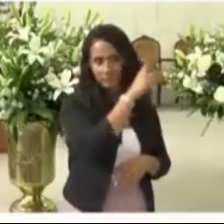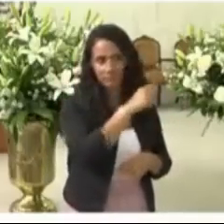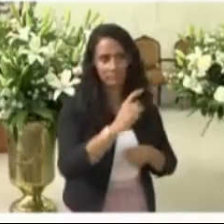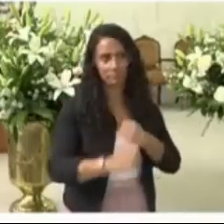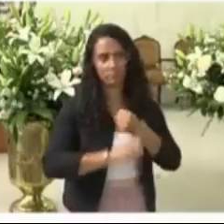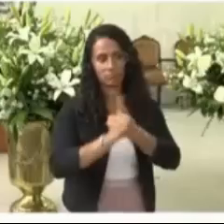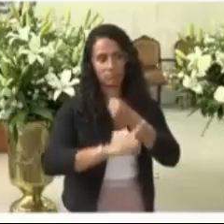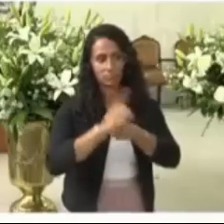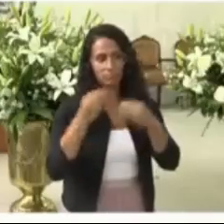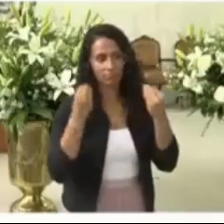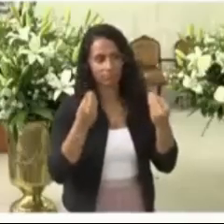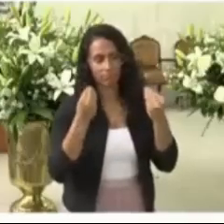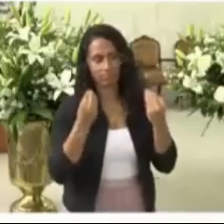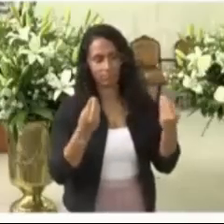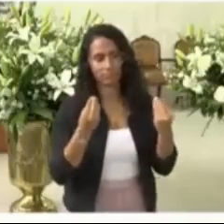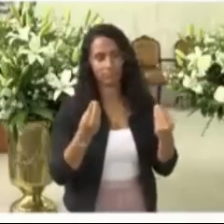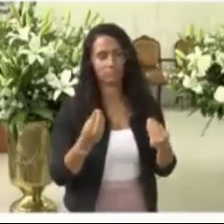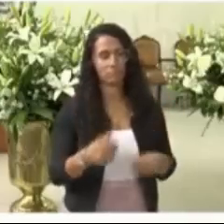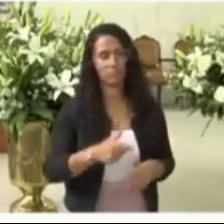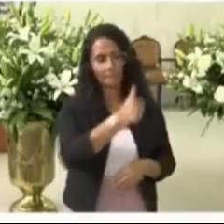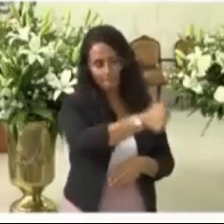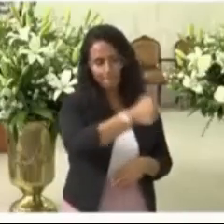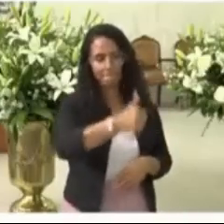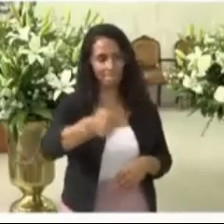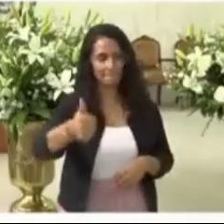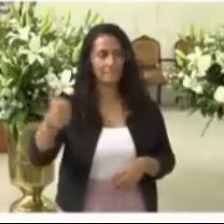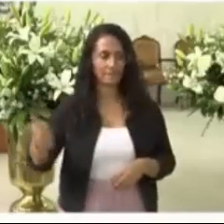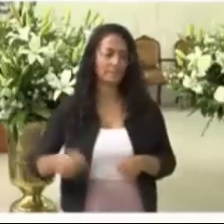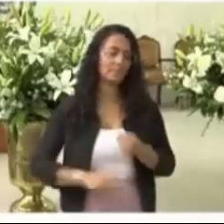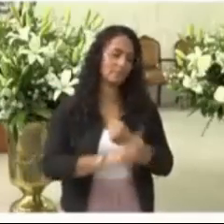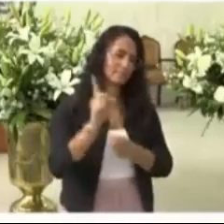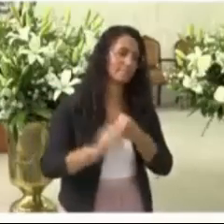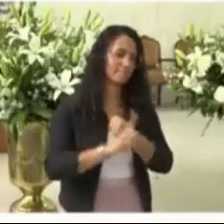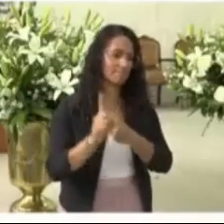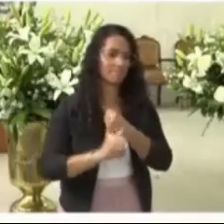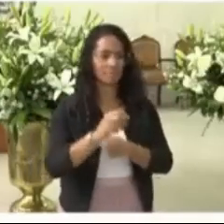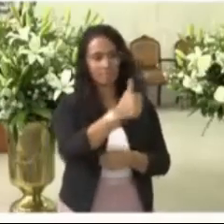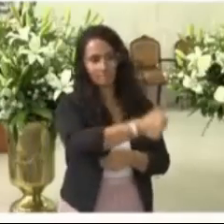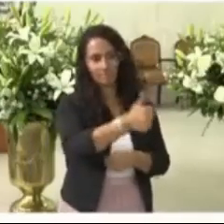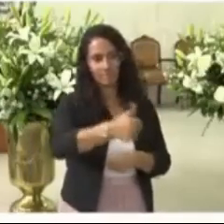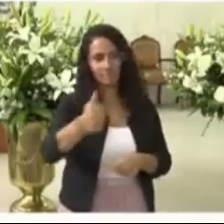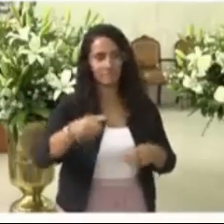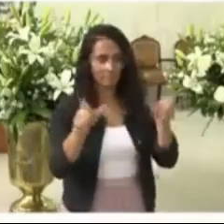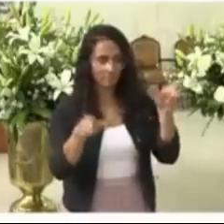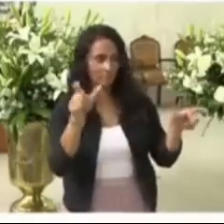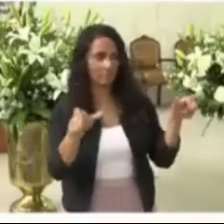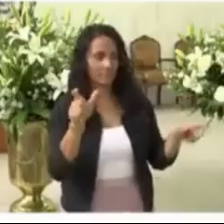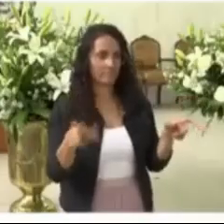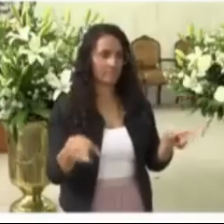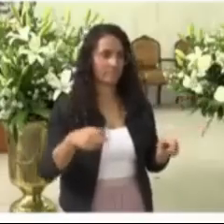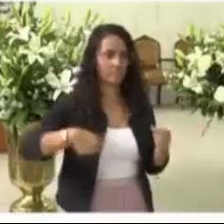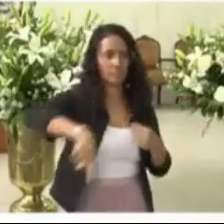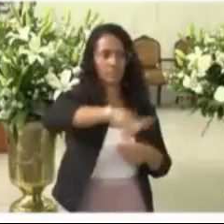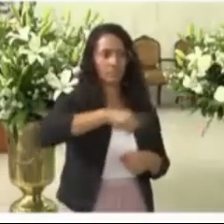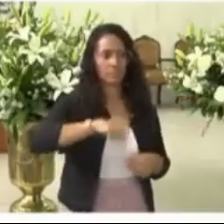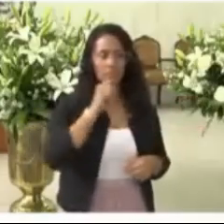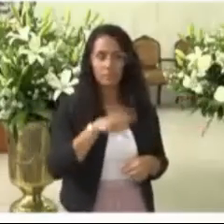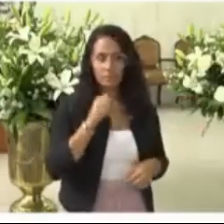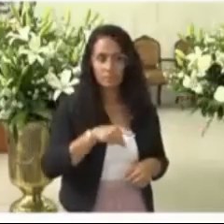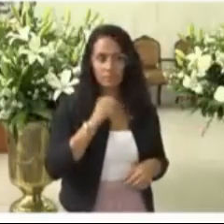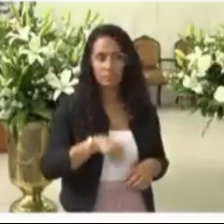pudiera haber otros casos semejantes aquí, entre nosotros, no solo como personas, sino